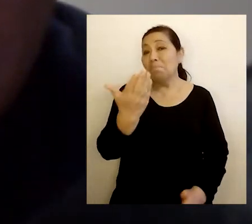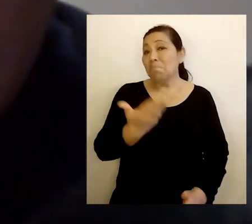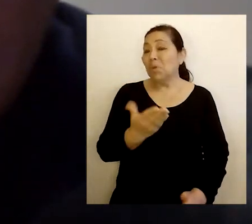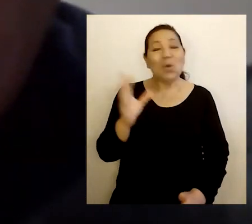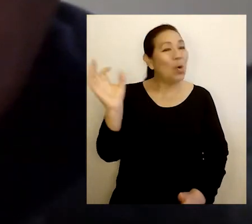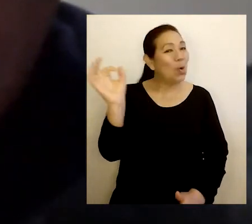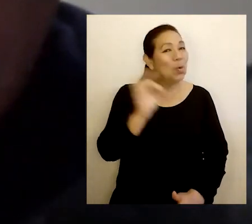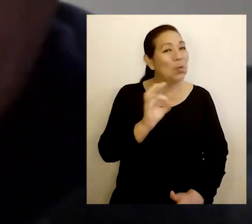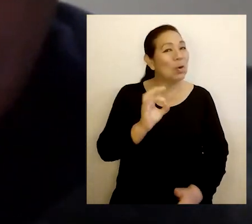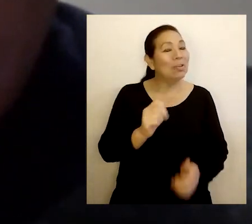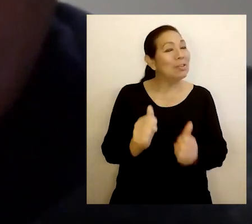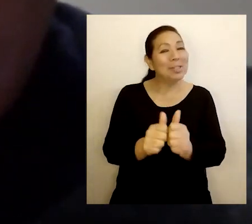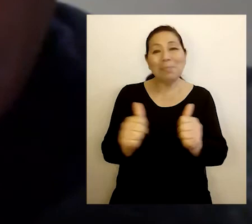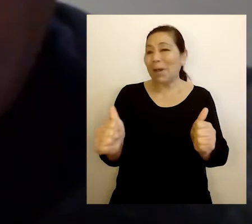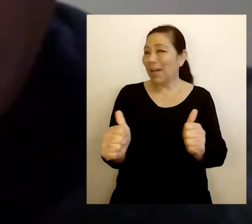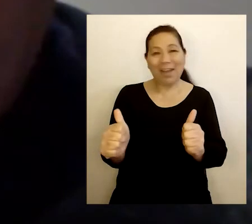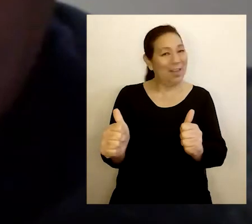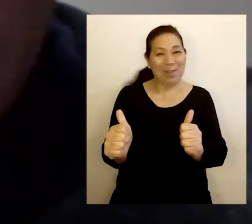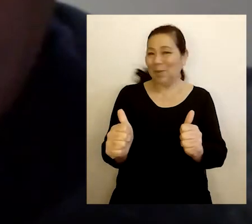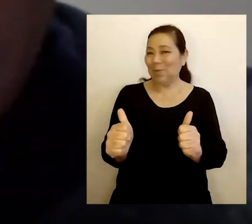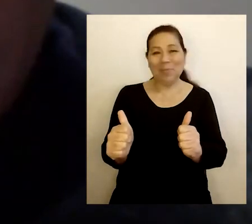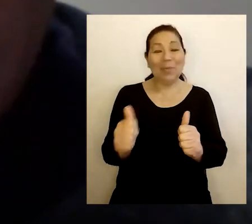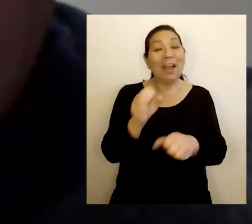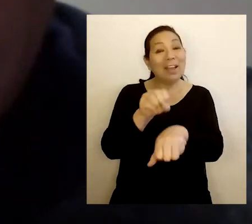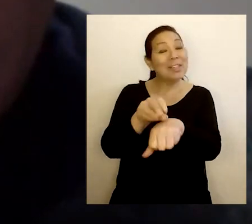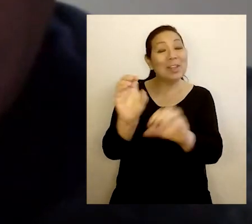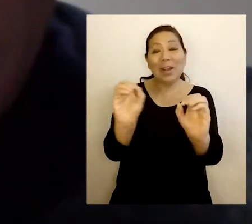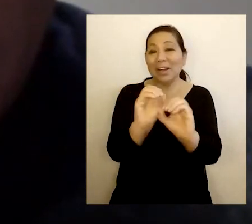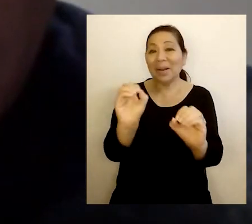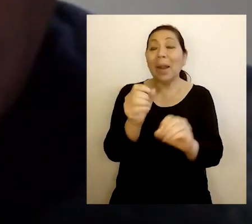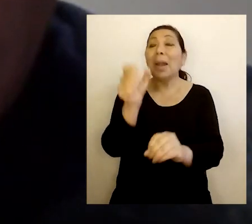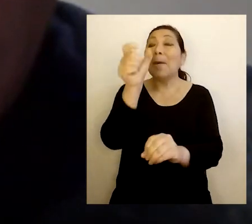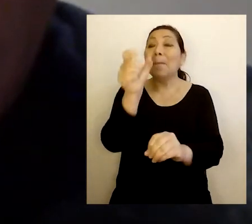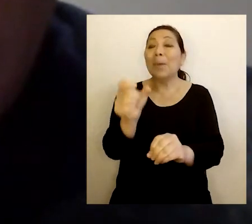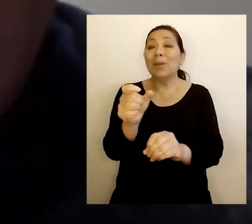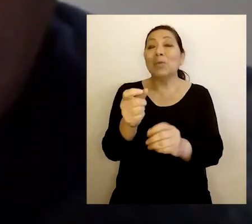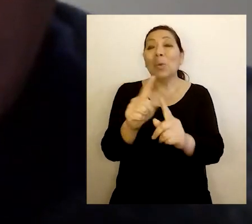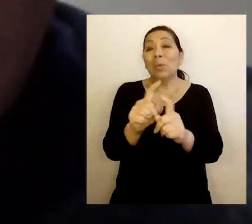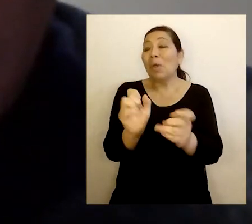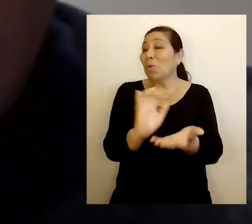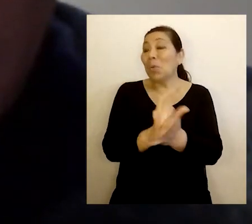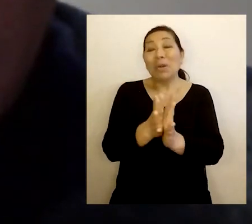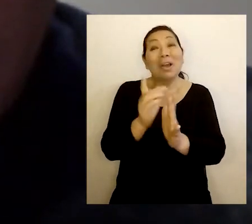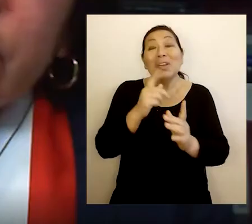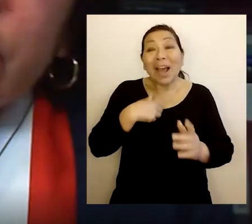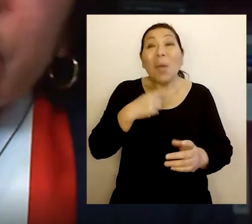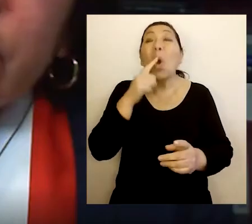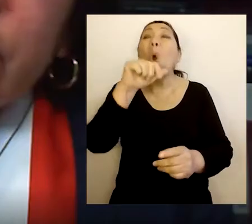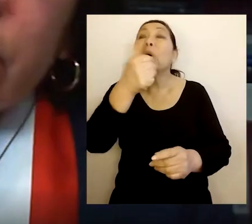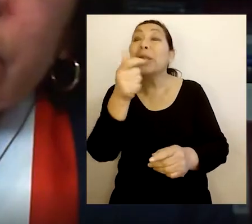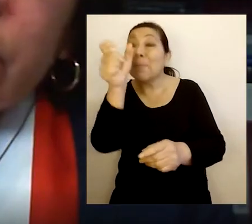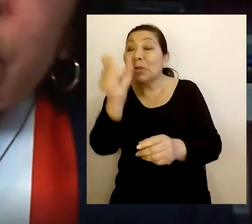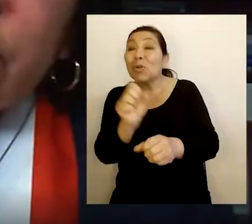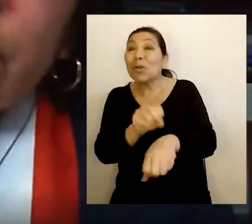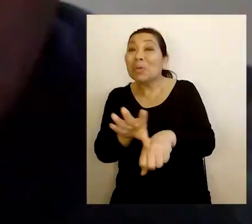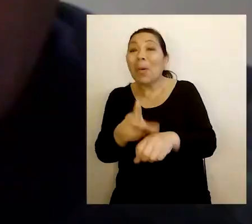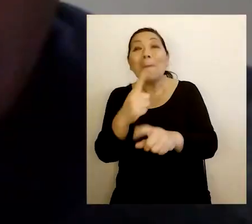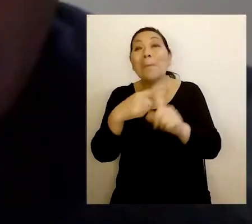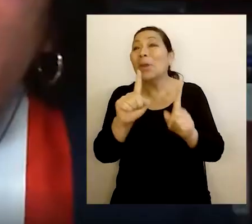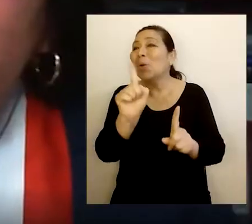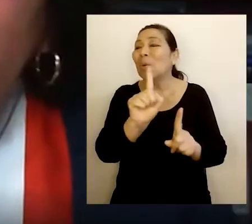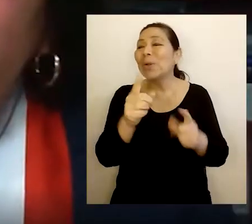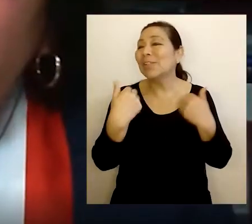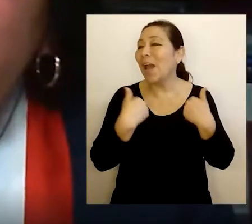nunca ha sido asesorado, y lo asesoró la persona de Gutiérrez, que no era abogado. Uh-huh. Eso. Muy